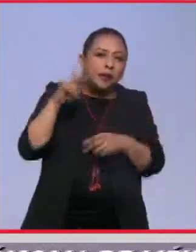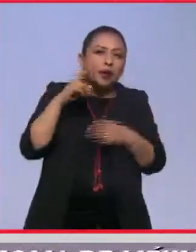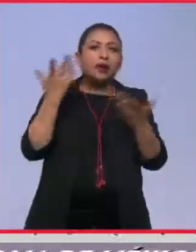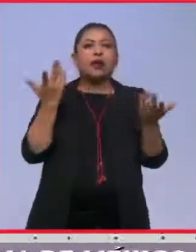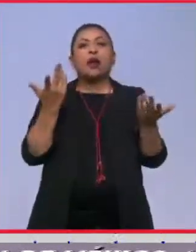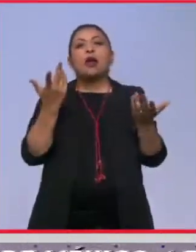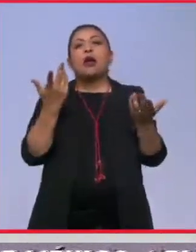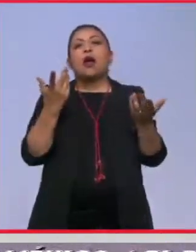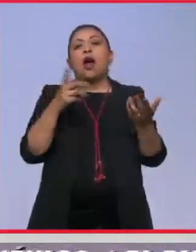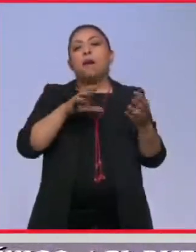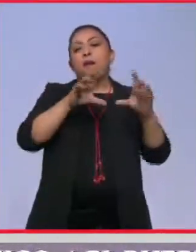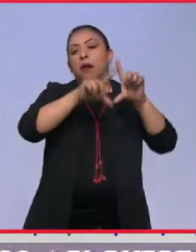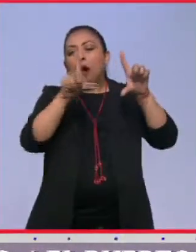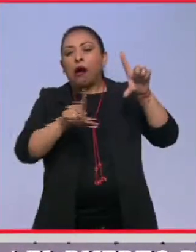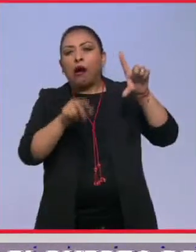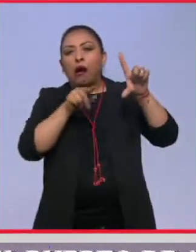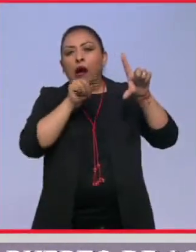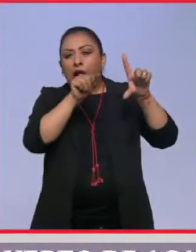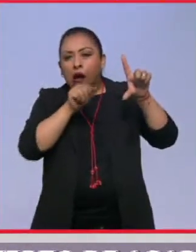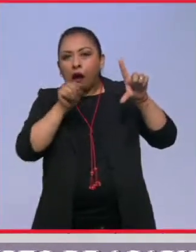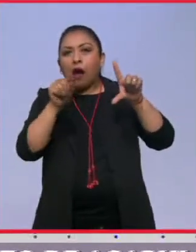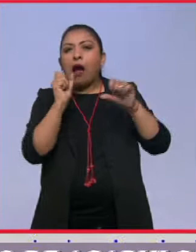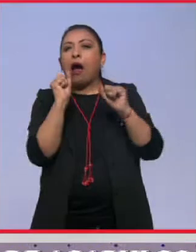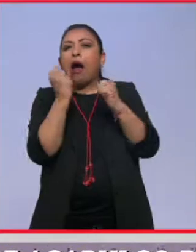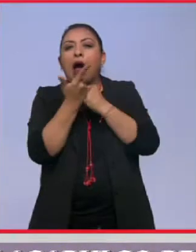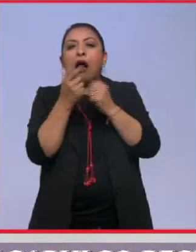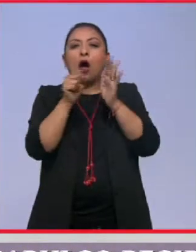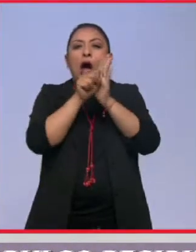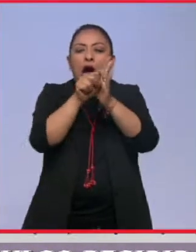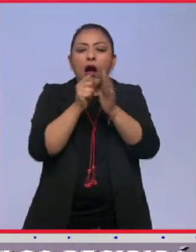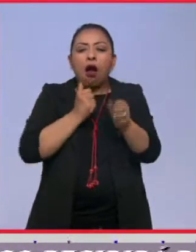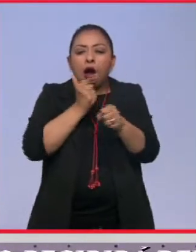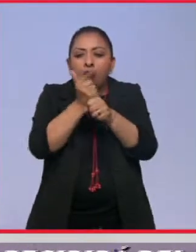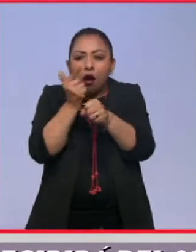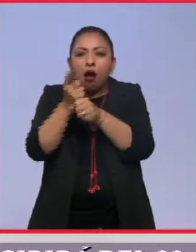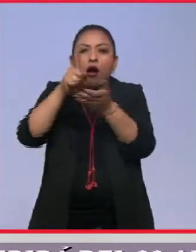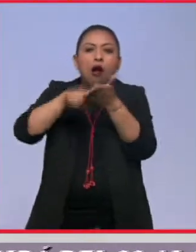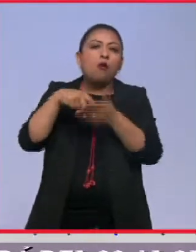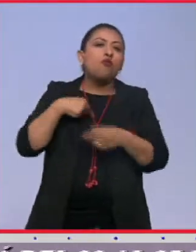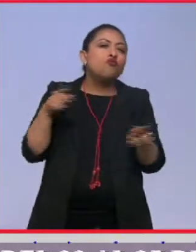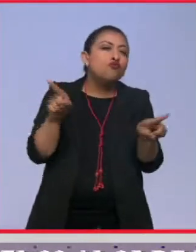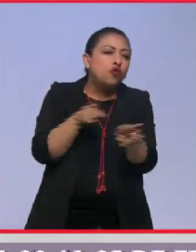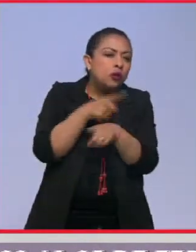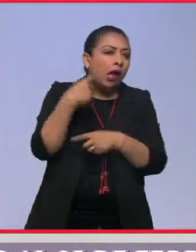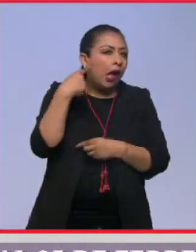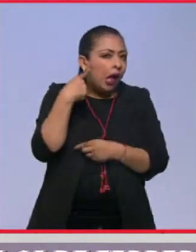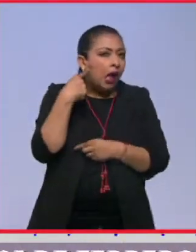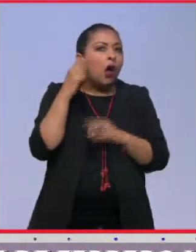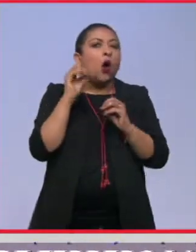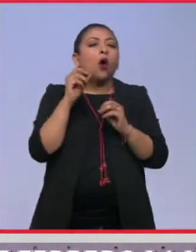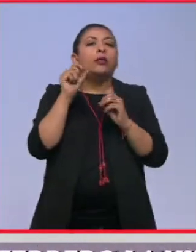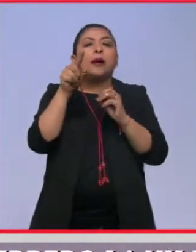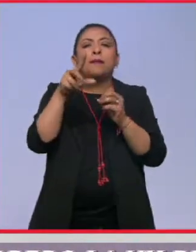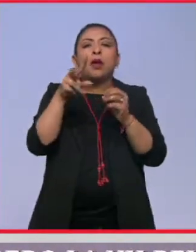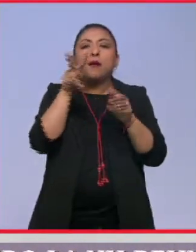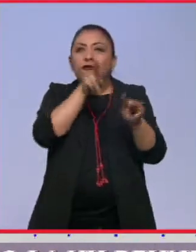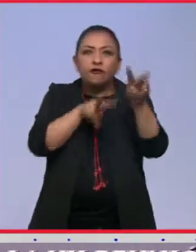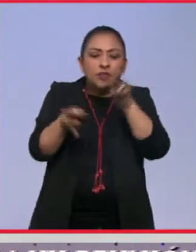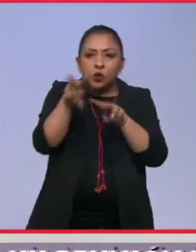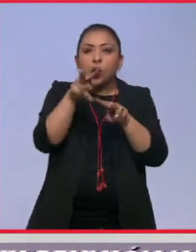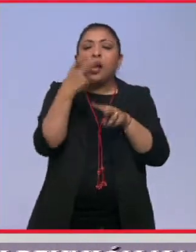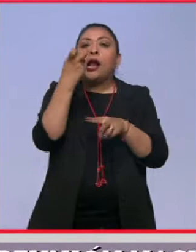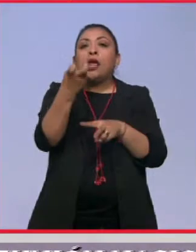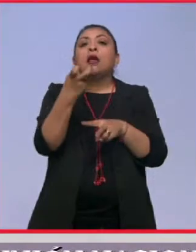regionalismos, algunos íconos e identificadores que oímos en la música, pero que ahora ya de repente vemos en la plástica. Entonces, esto